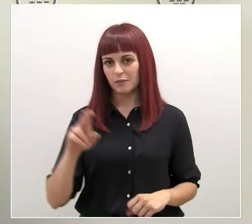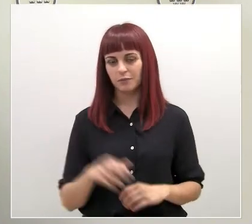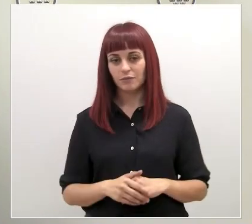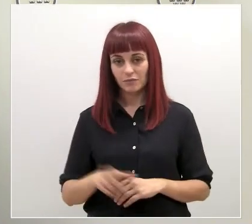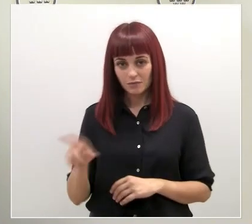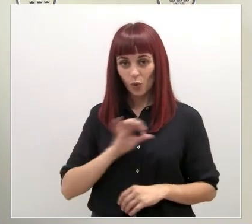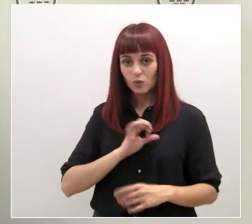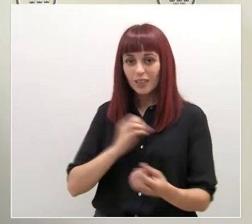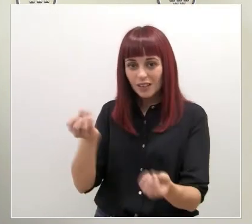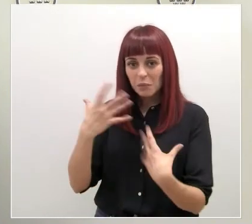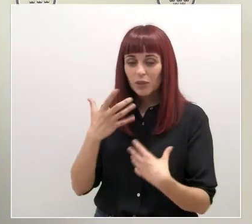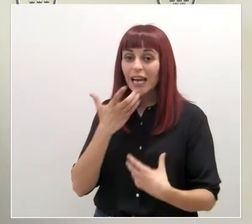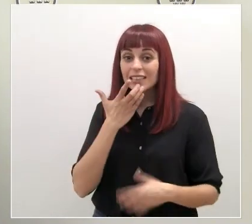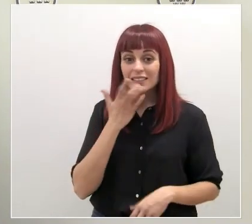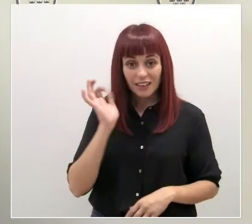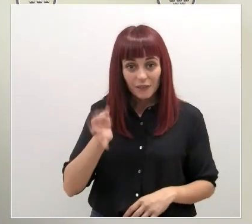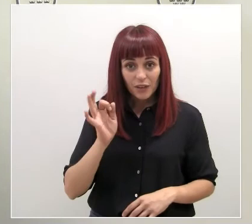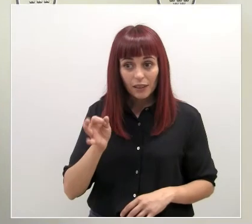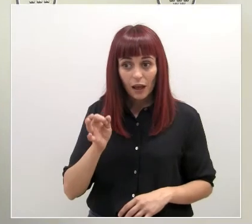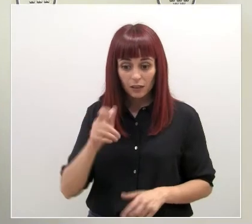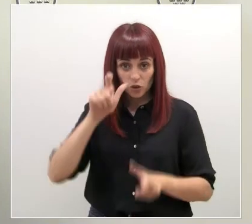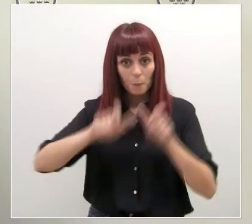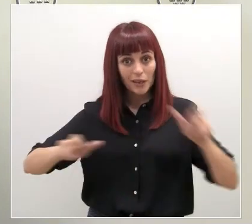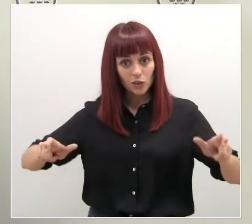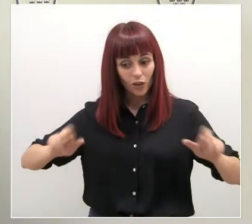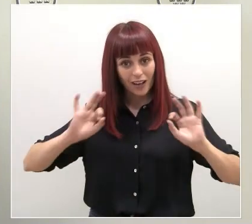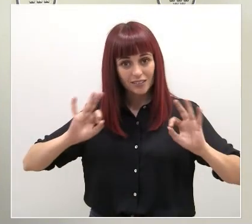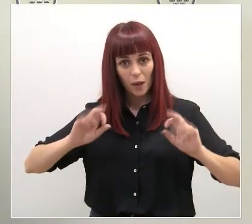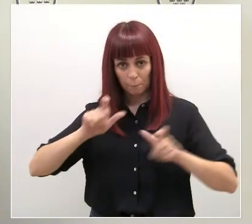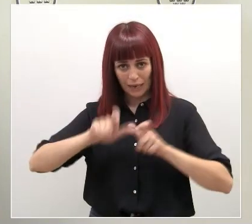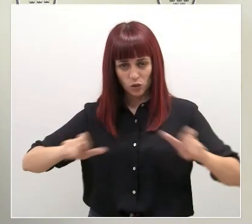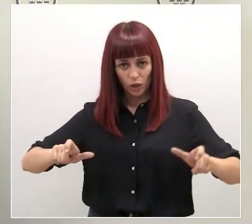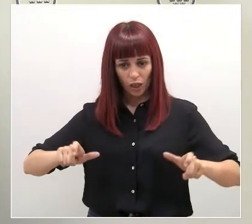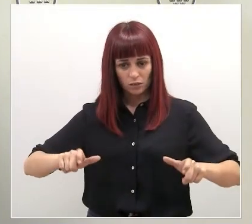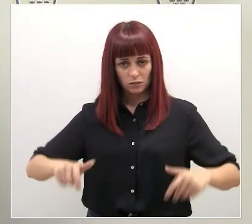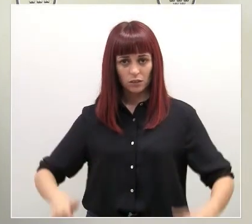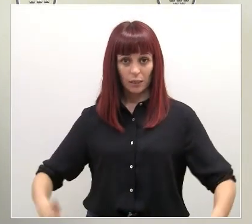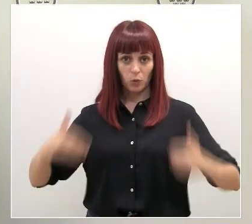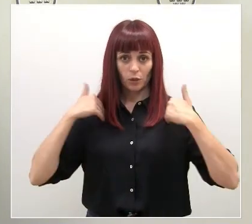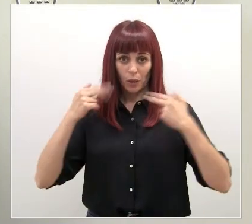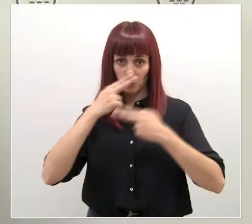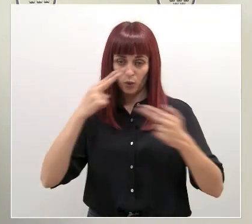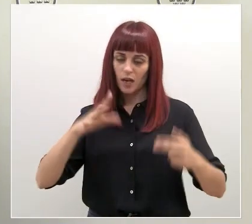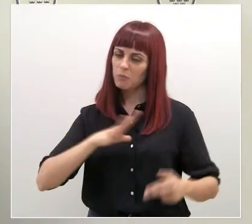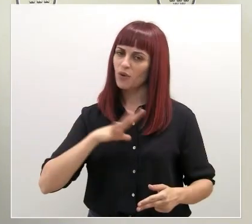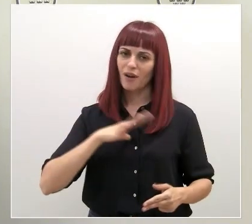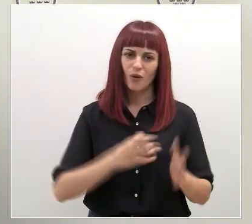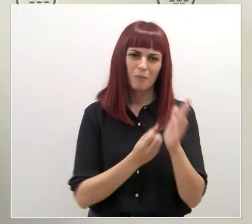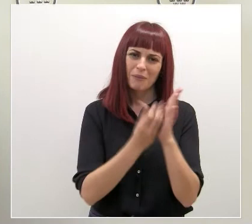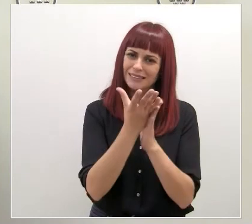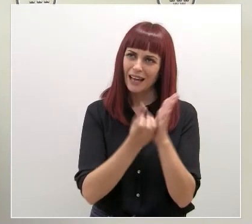que usted comenta, si es cierto que procede de personas concretas o personas que se identifican, que por favor dejen de enviar ese